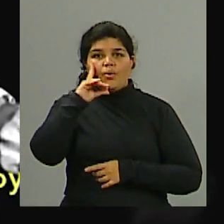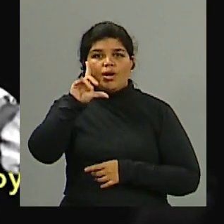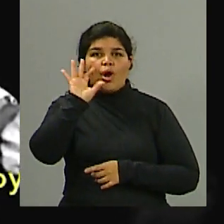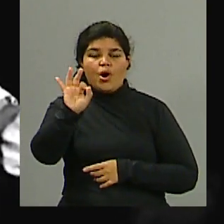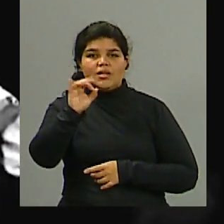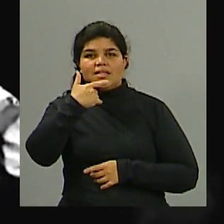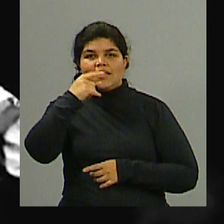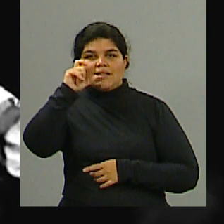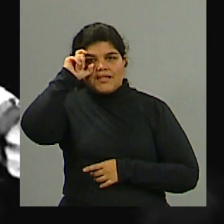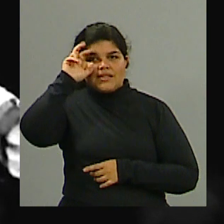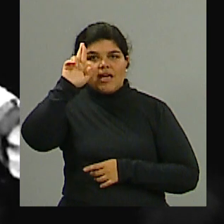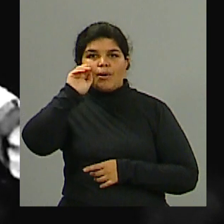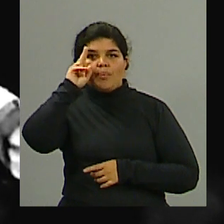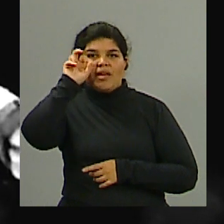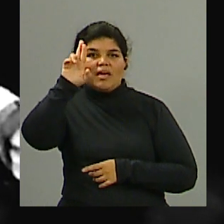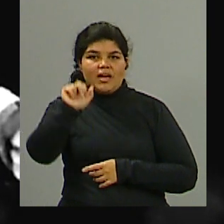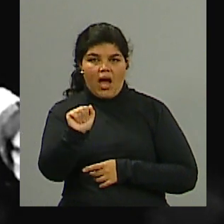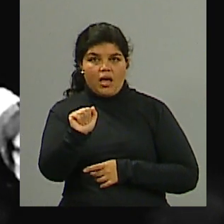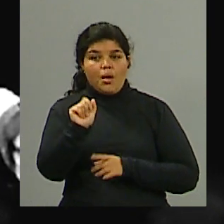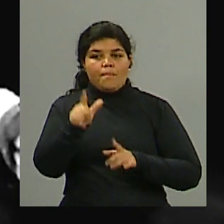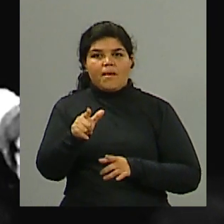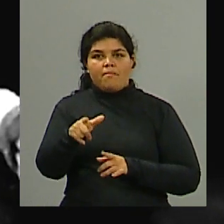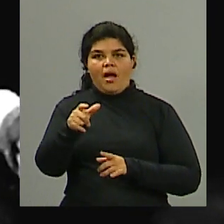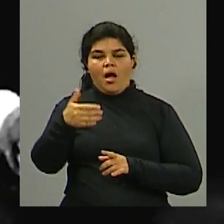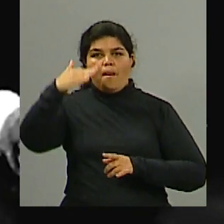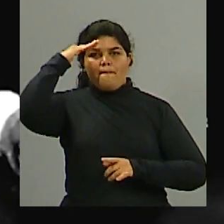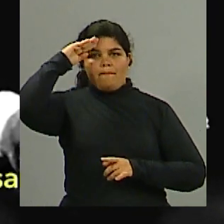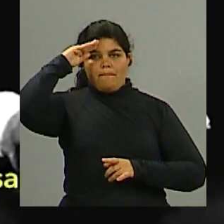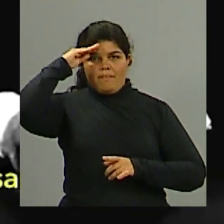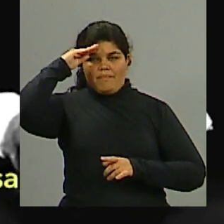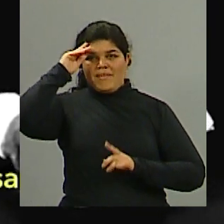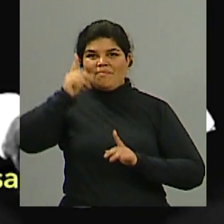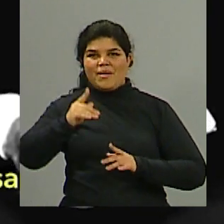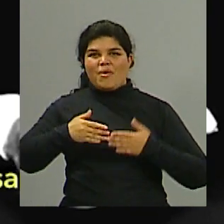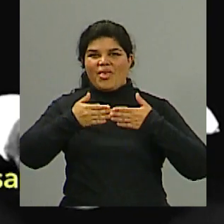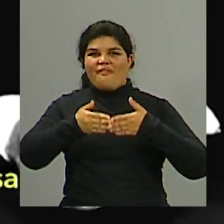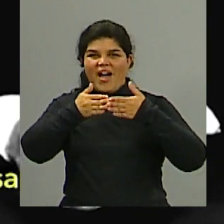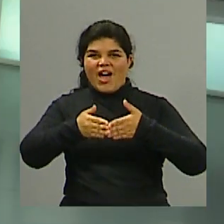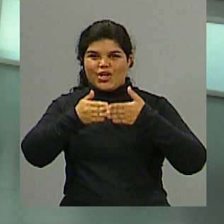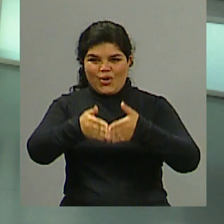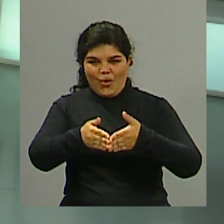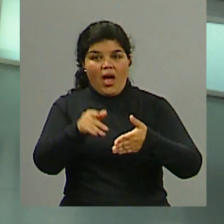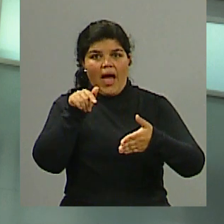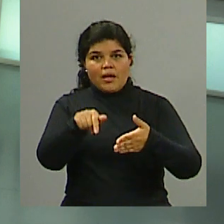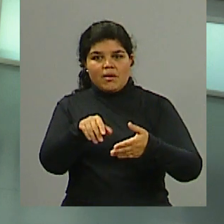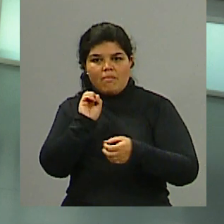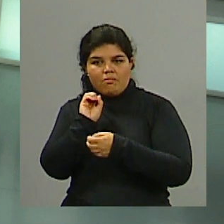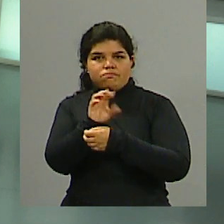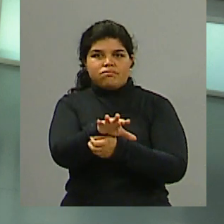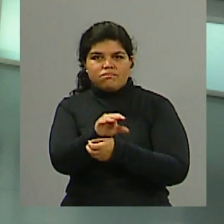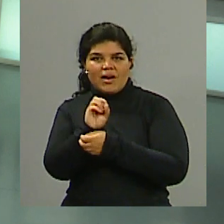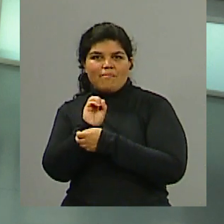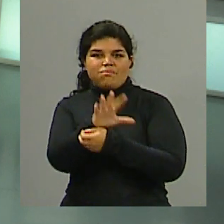por primera vez y la radio es utilizada por la Marina Mercante y la Marina Claro, que son inventos que en realidad van a diferenciar